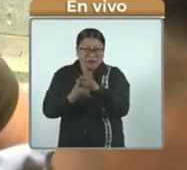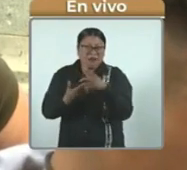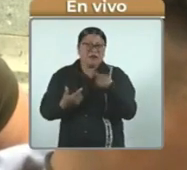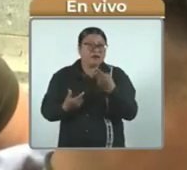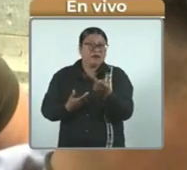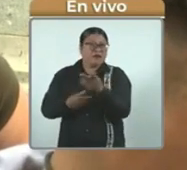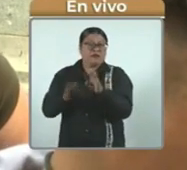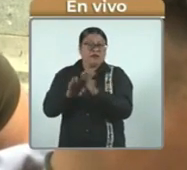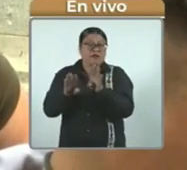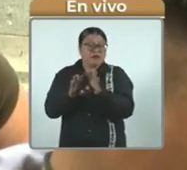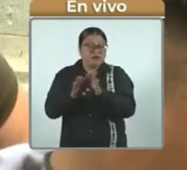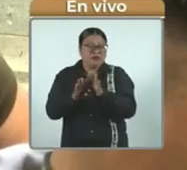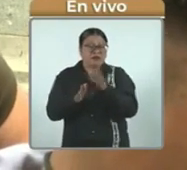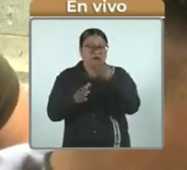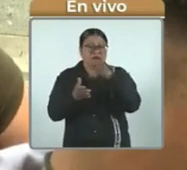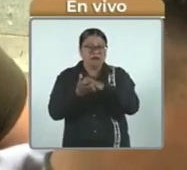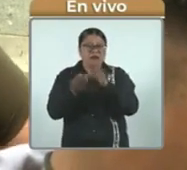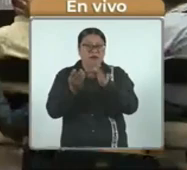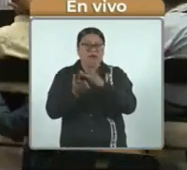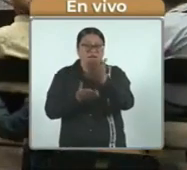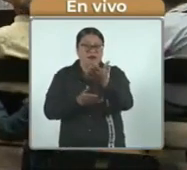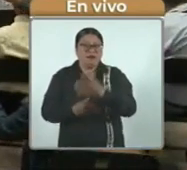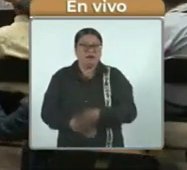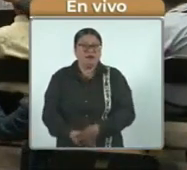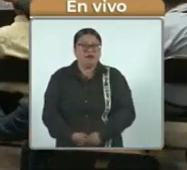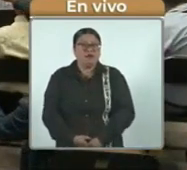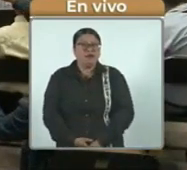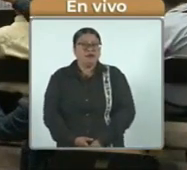tema, secretario? Le agradezco, muy amable.